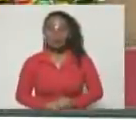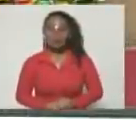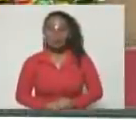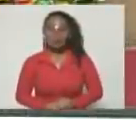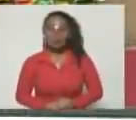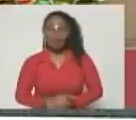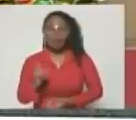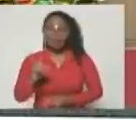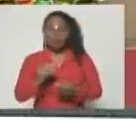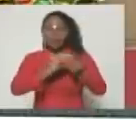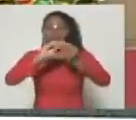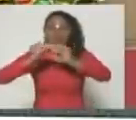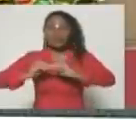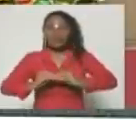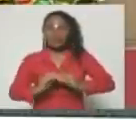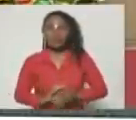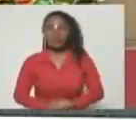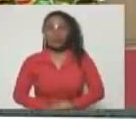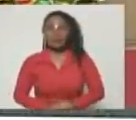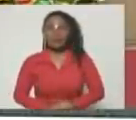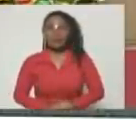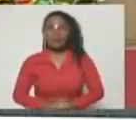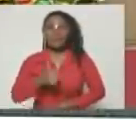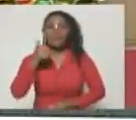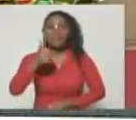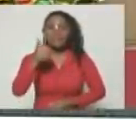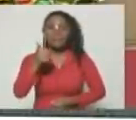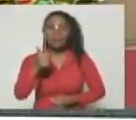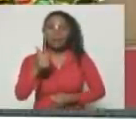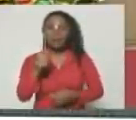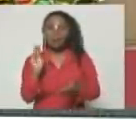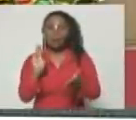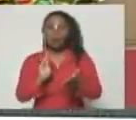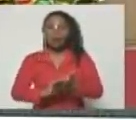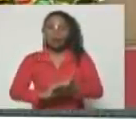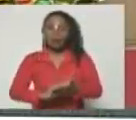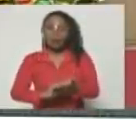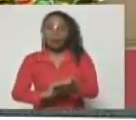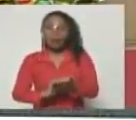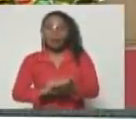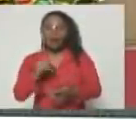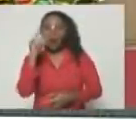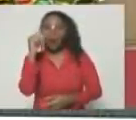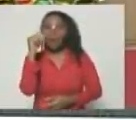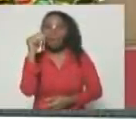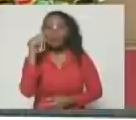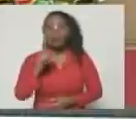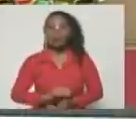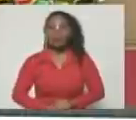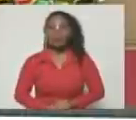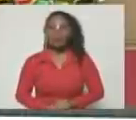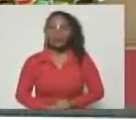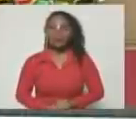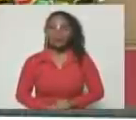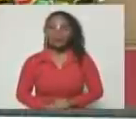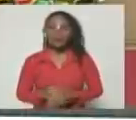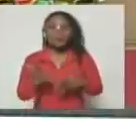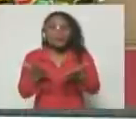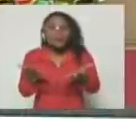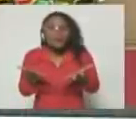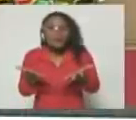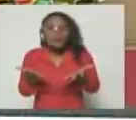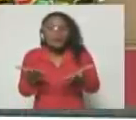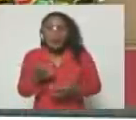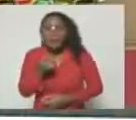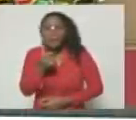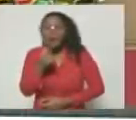pues. Vienen afilados con el molador de Rómulo Betancourt, que no es poco